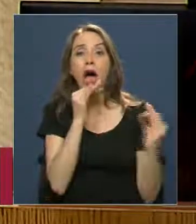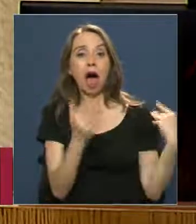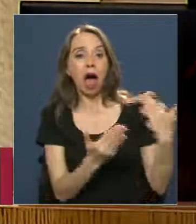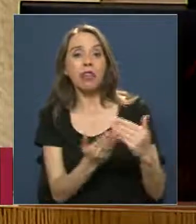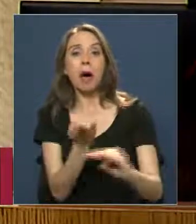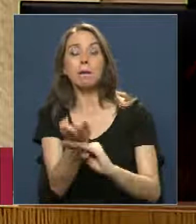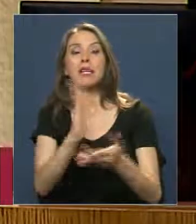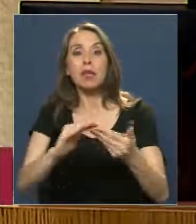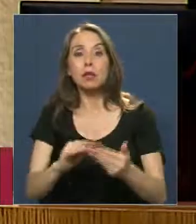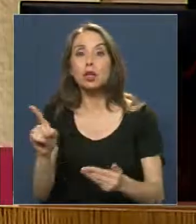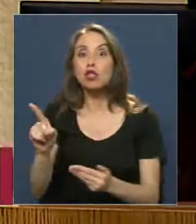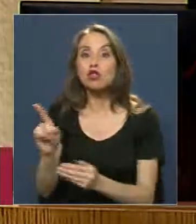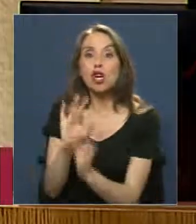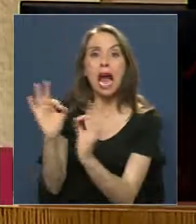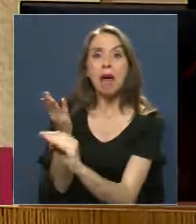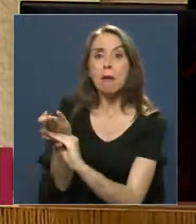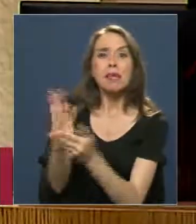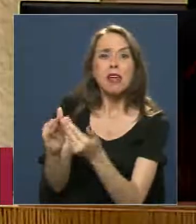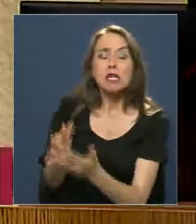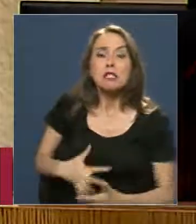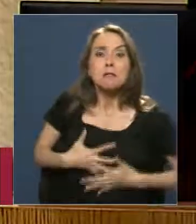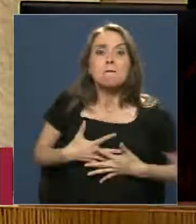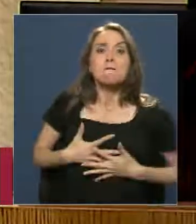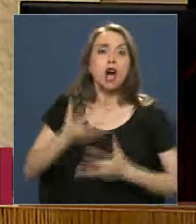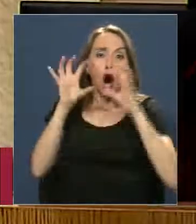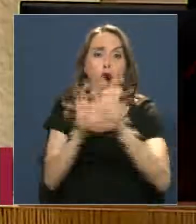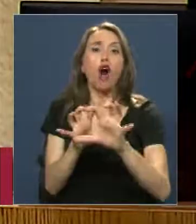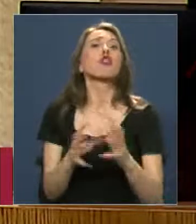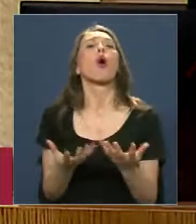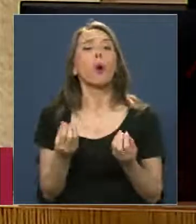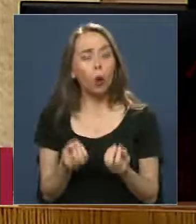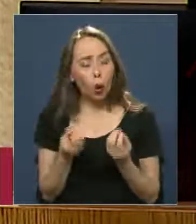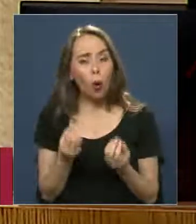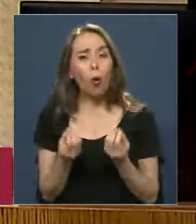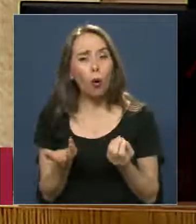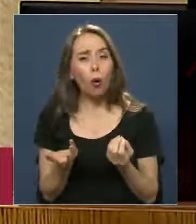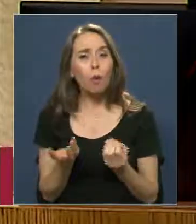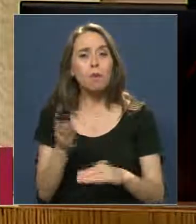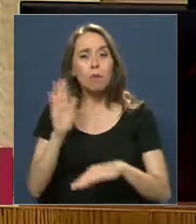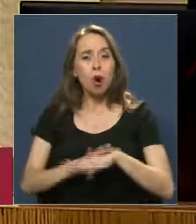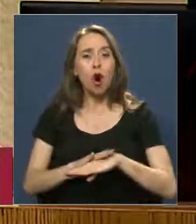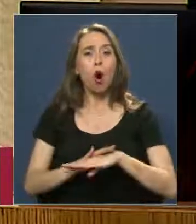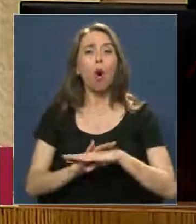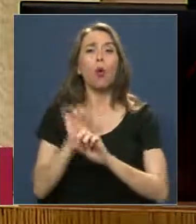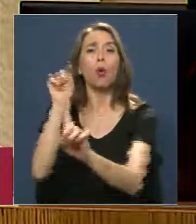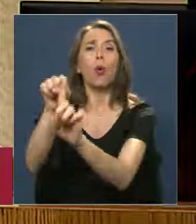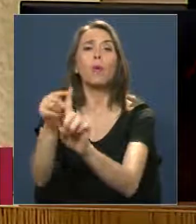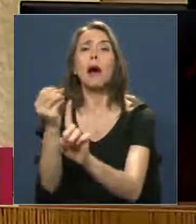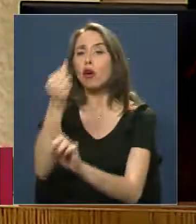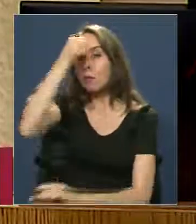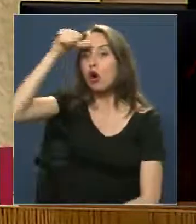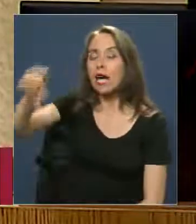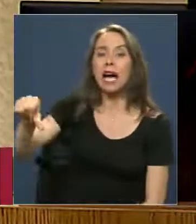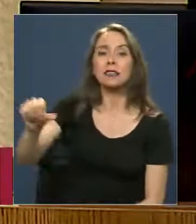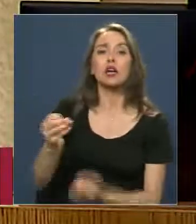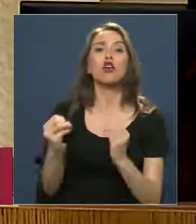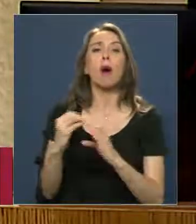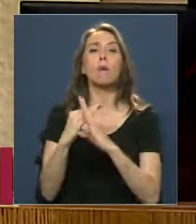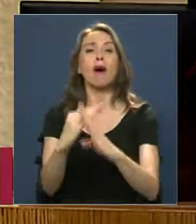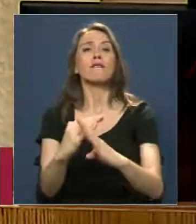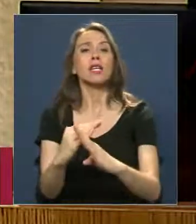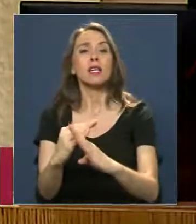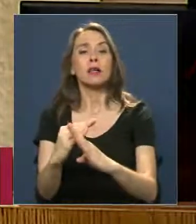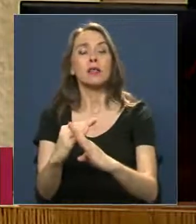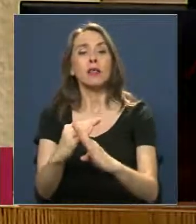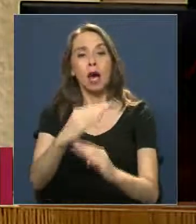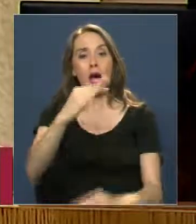incita al odio. ¿Cómo hacemos? ¿Cómo se culpa? ¿Cómo se castiga eso? ¿Cómo evitamos que las